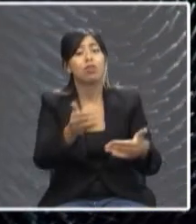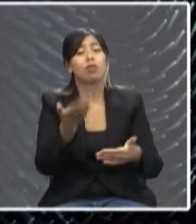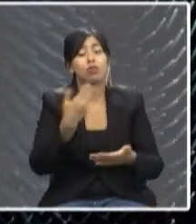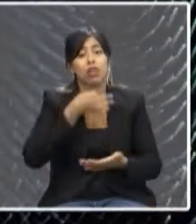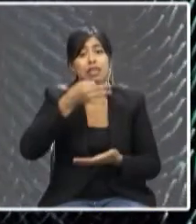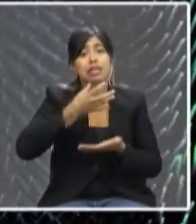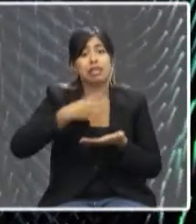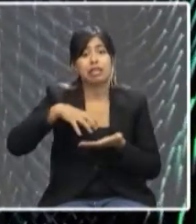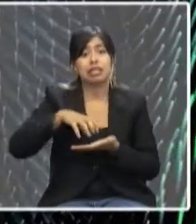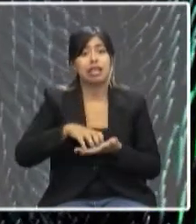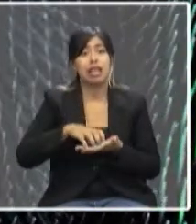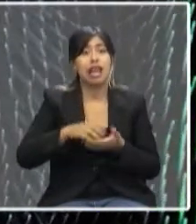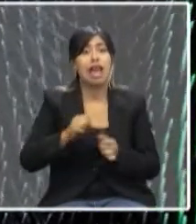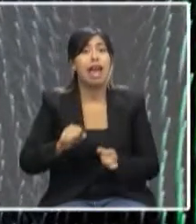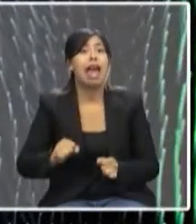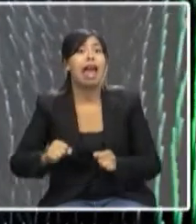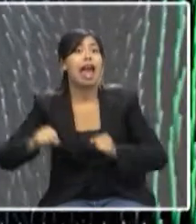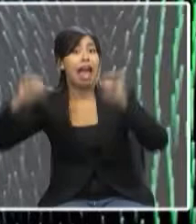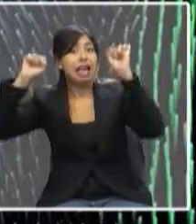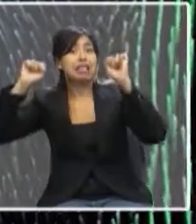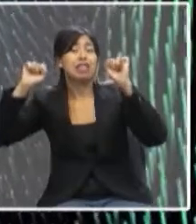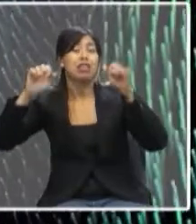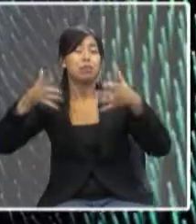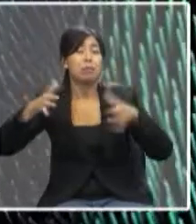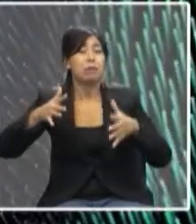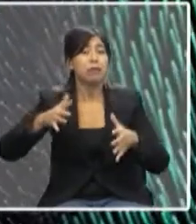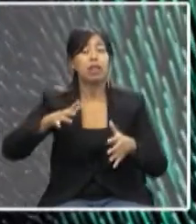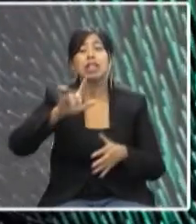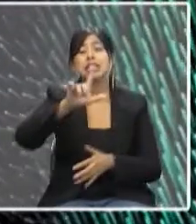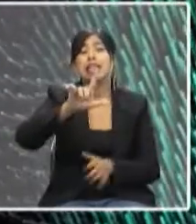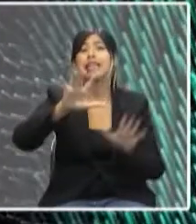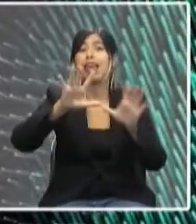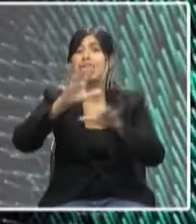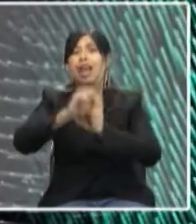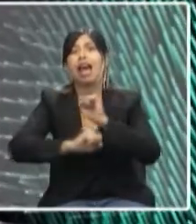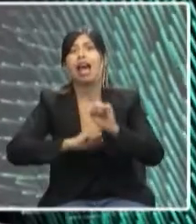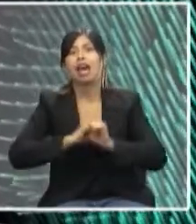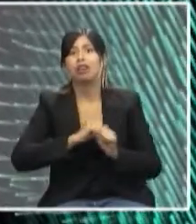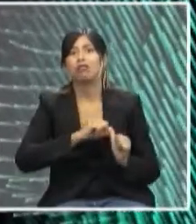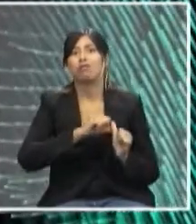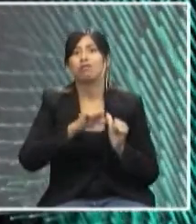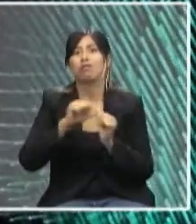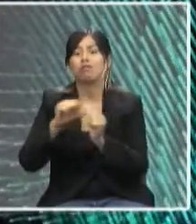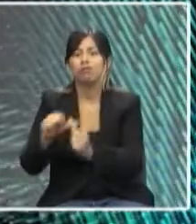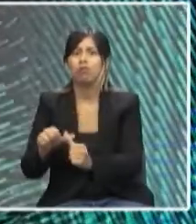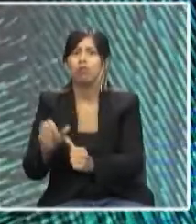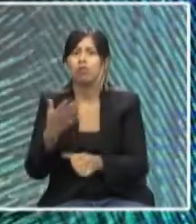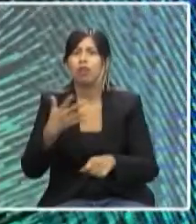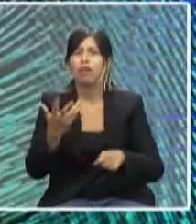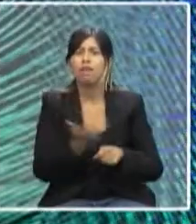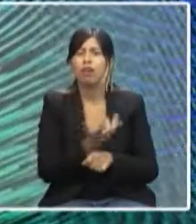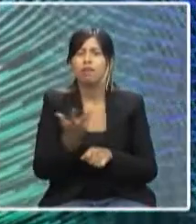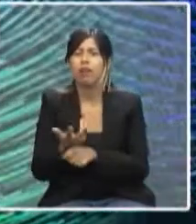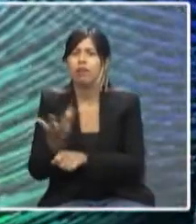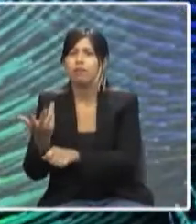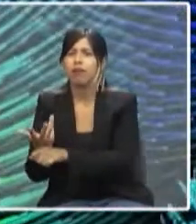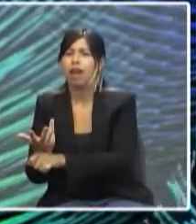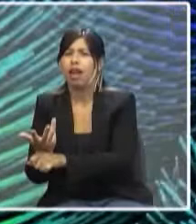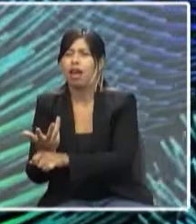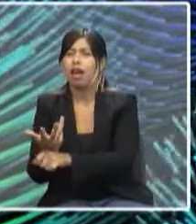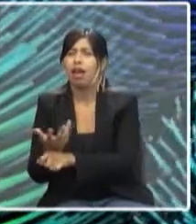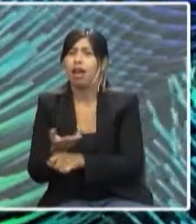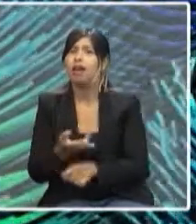éxito de la noche a la mañana toma de 7 a 10 años. Entonces, vamos a durar 7 años fallando, vamos a durar 7 años viendo